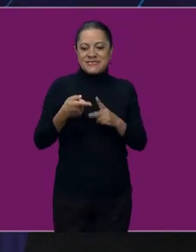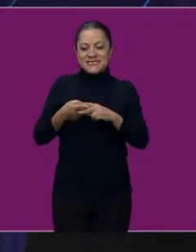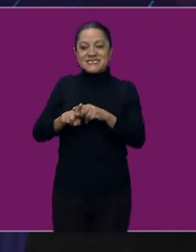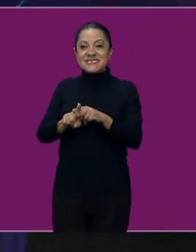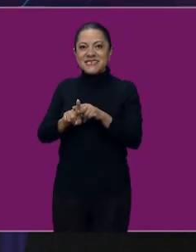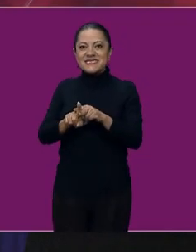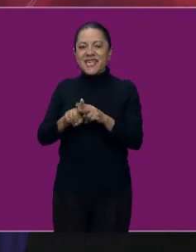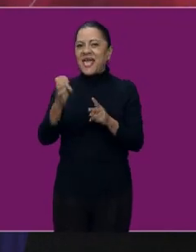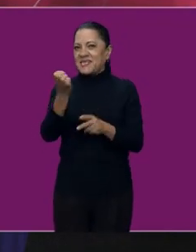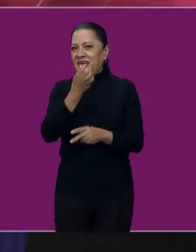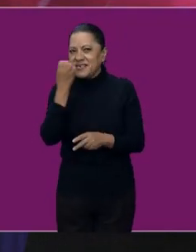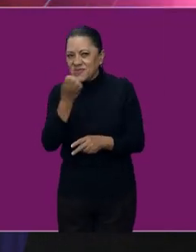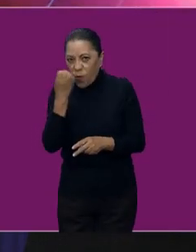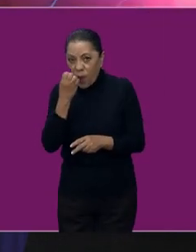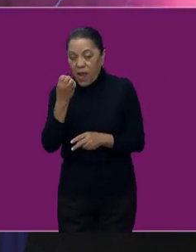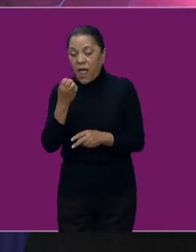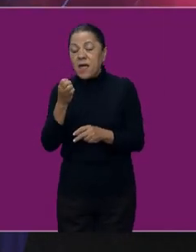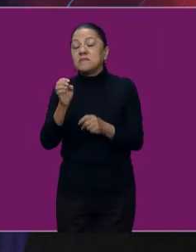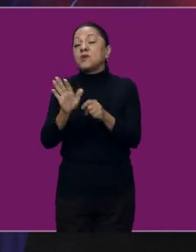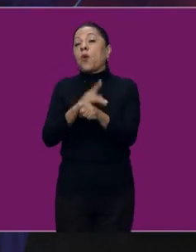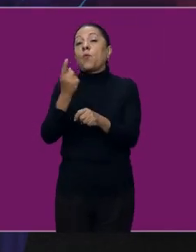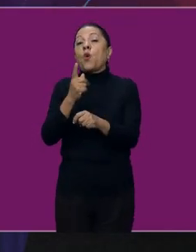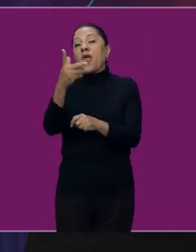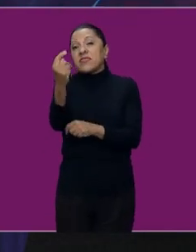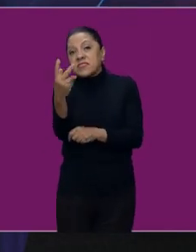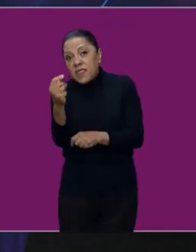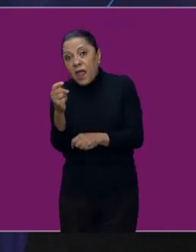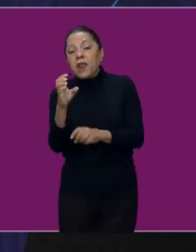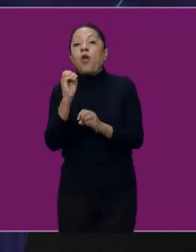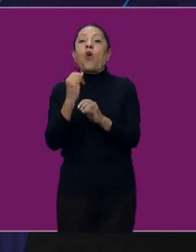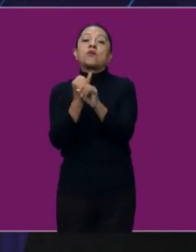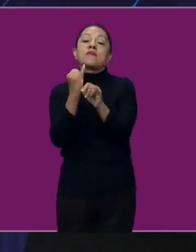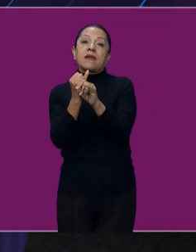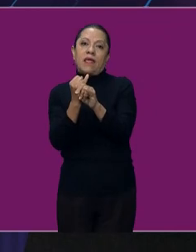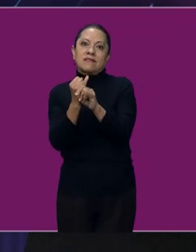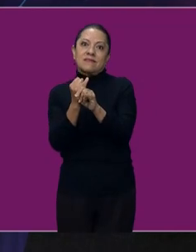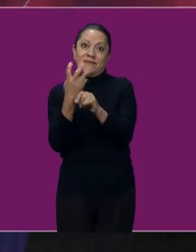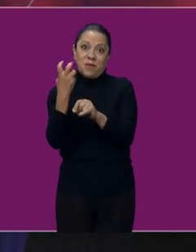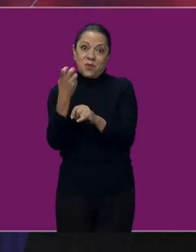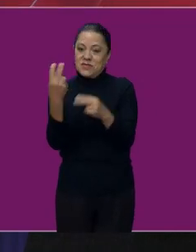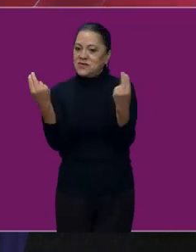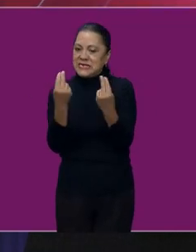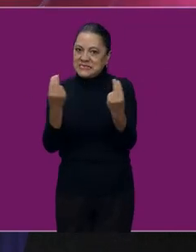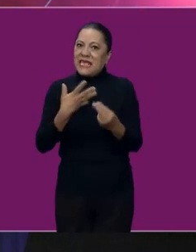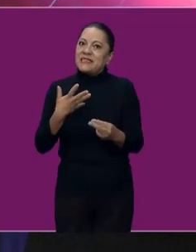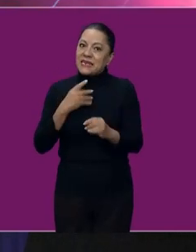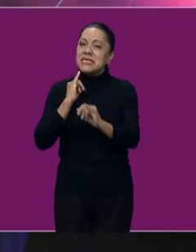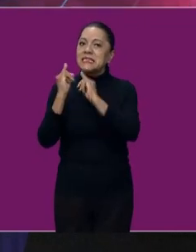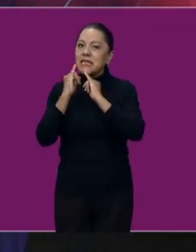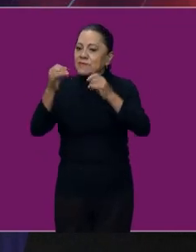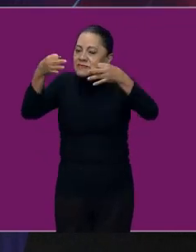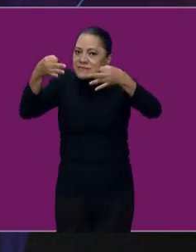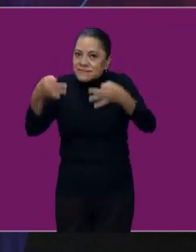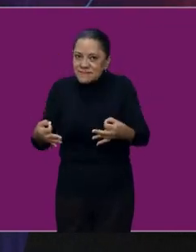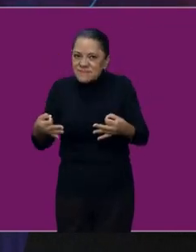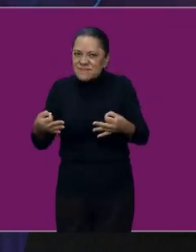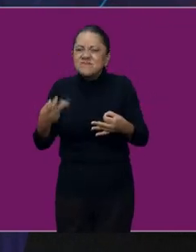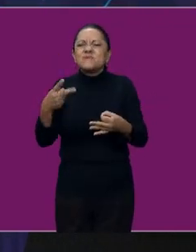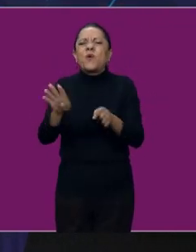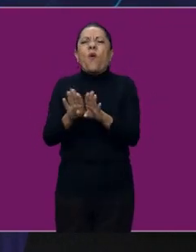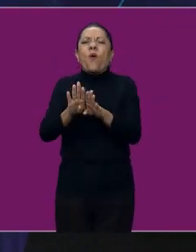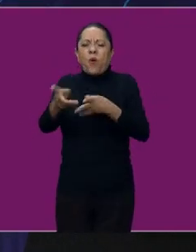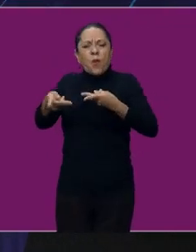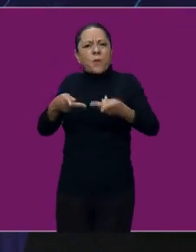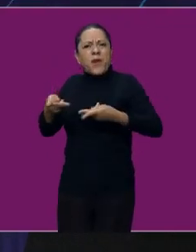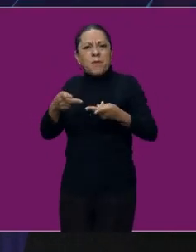con las personas idóneas cómo se preparan pues mira ahorita este